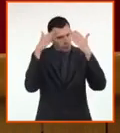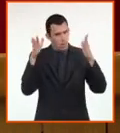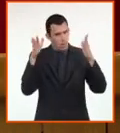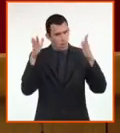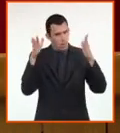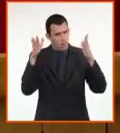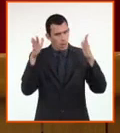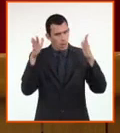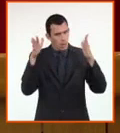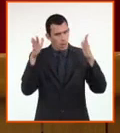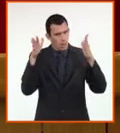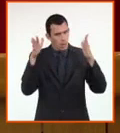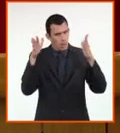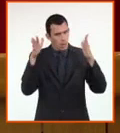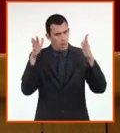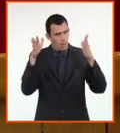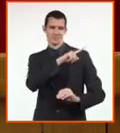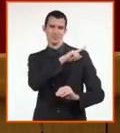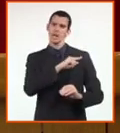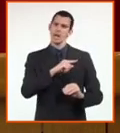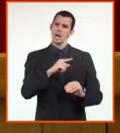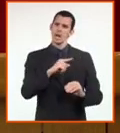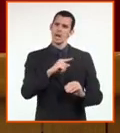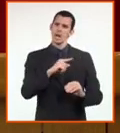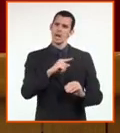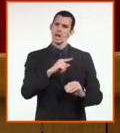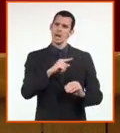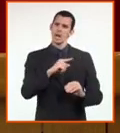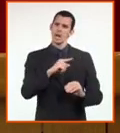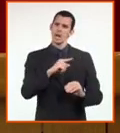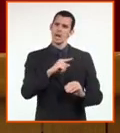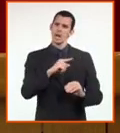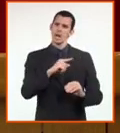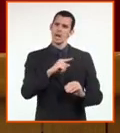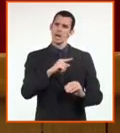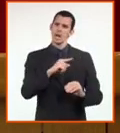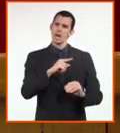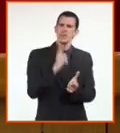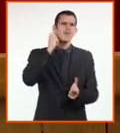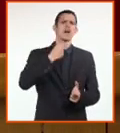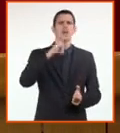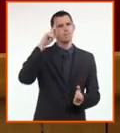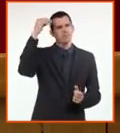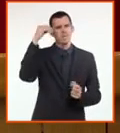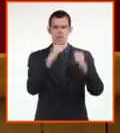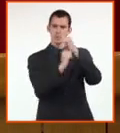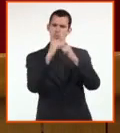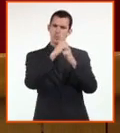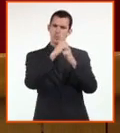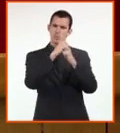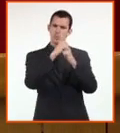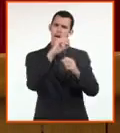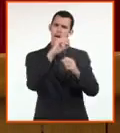proponía dinamizar sus procesos orgánicos con importantes apuestas de cambio en